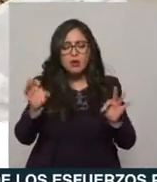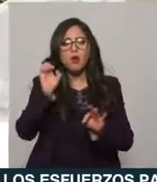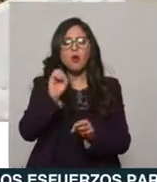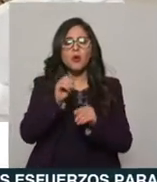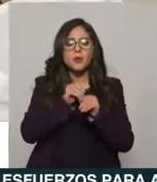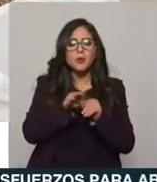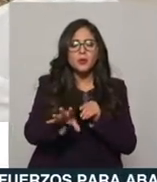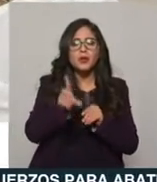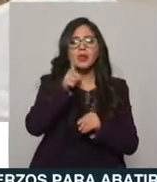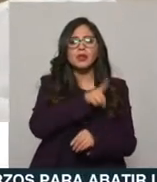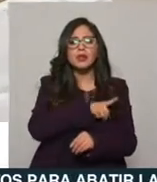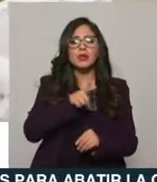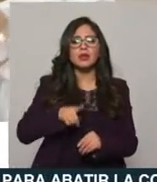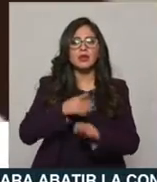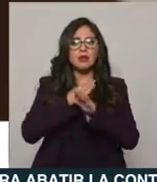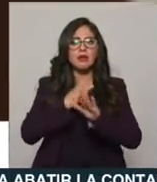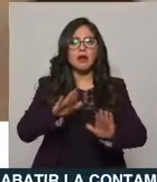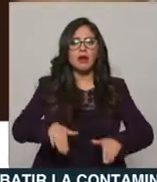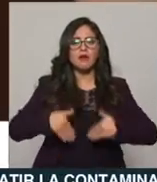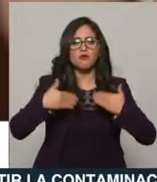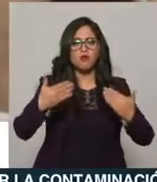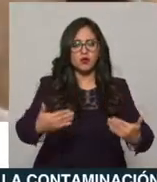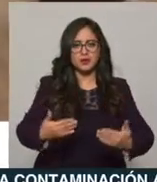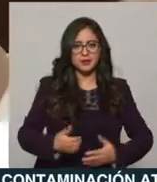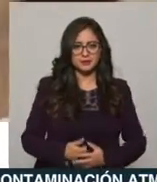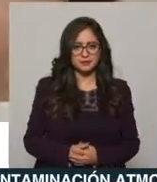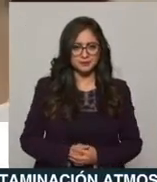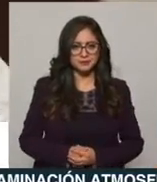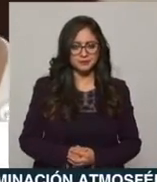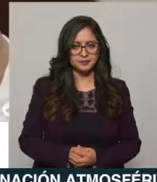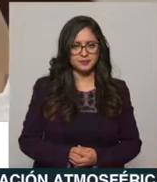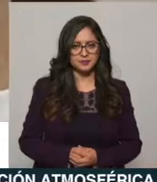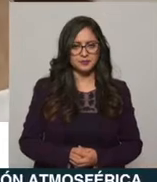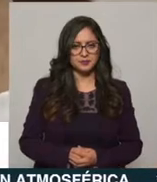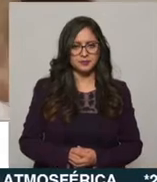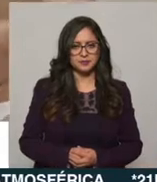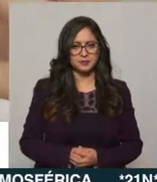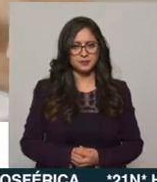mantenerlos a la intemperie. Eric Pinto, 21 Noticias. Por ejemplo,